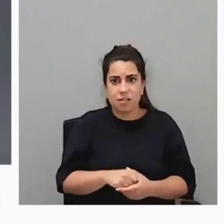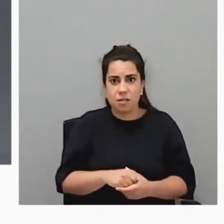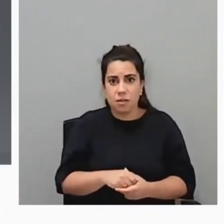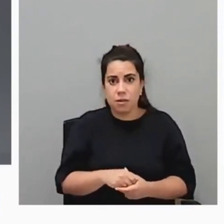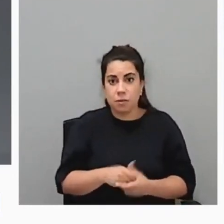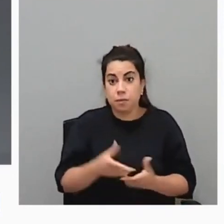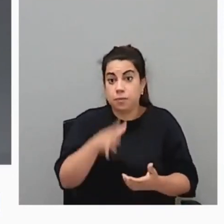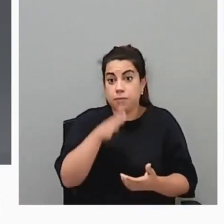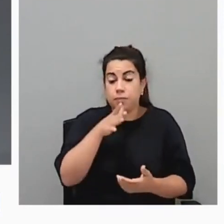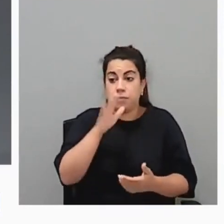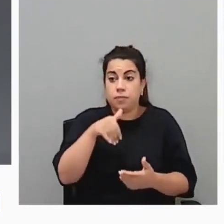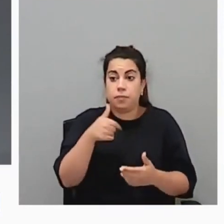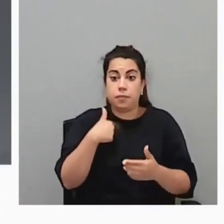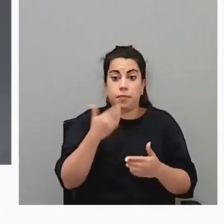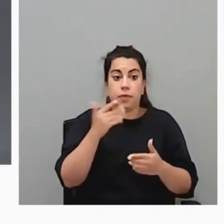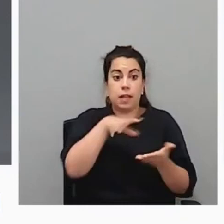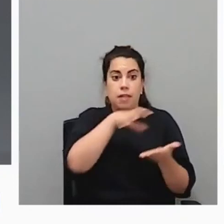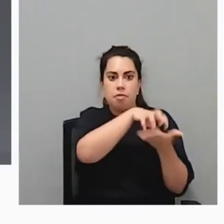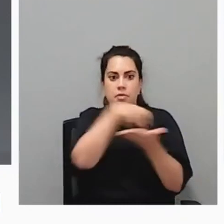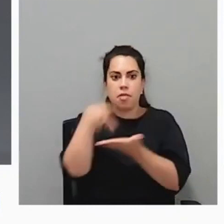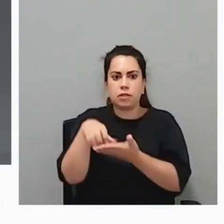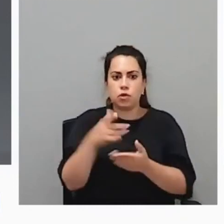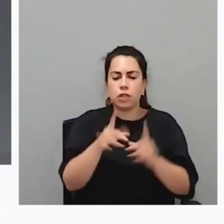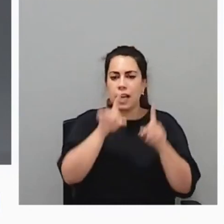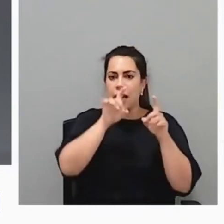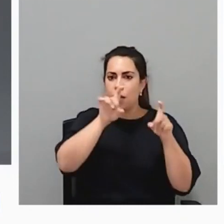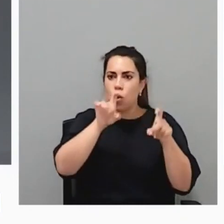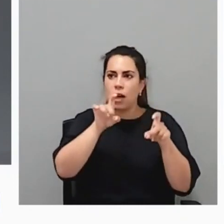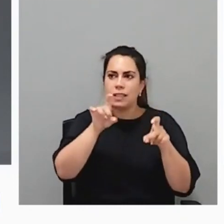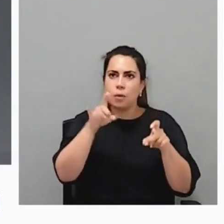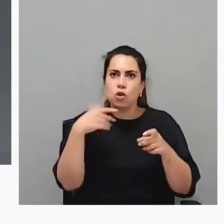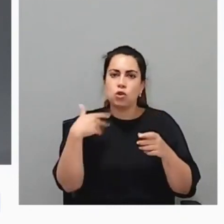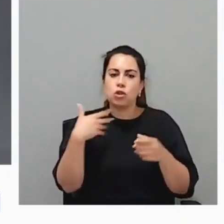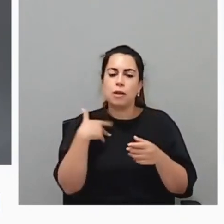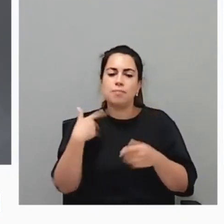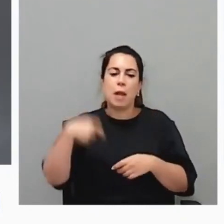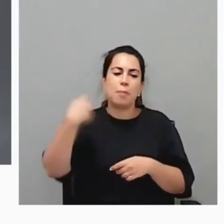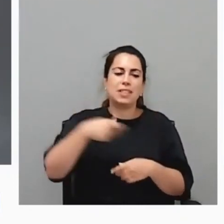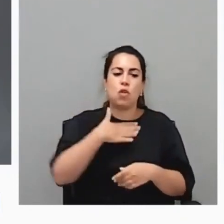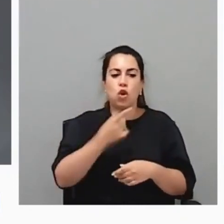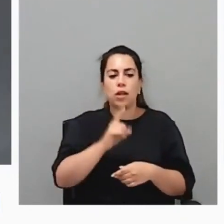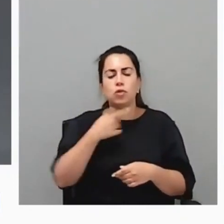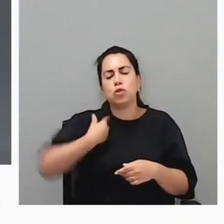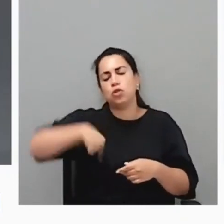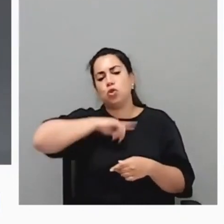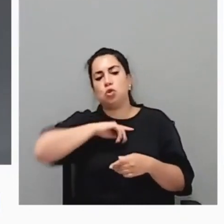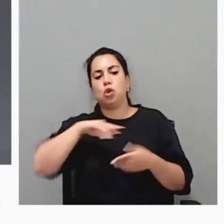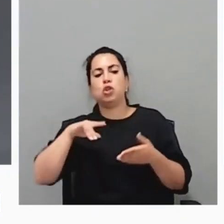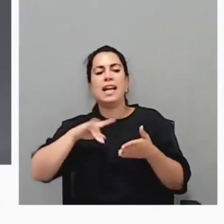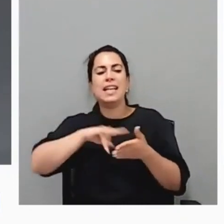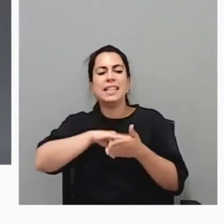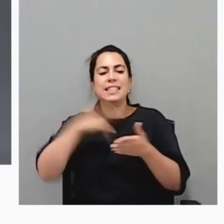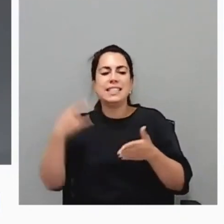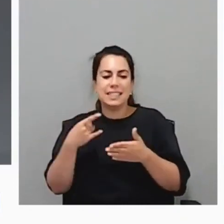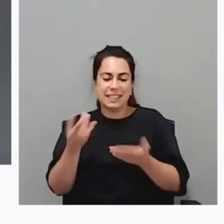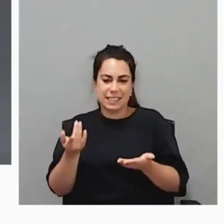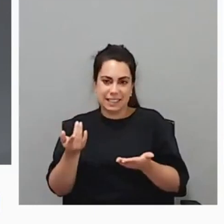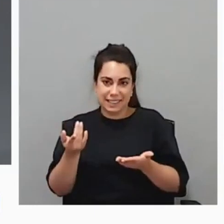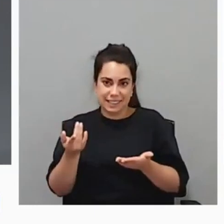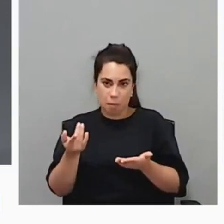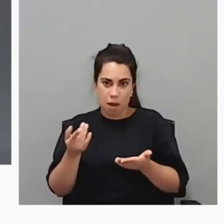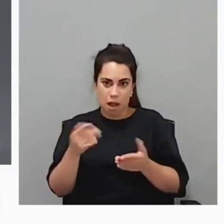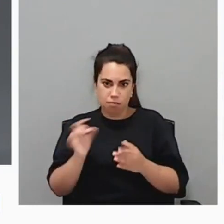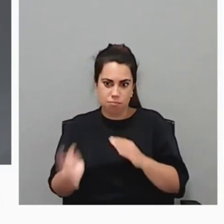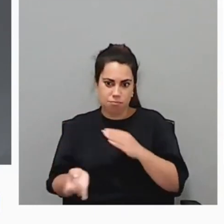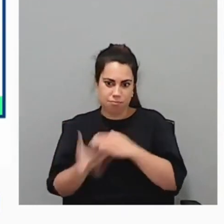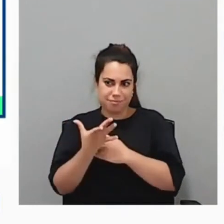estos centros educativos y los profesores, y construimos un sistema, construimos una herramienta que fuera democrática, ¿no? No